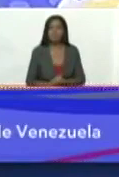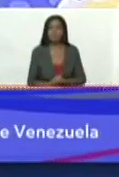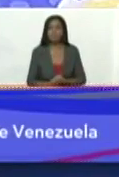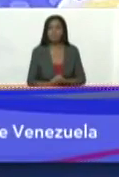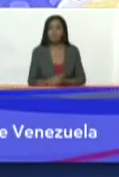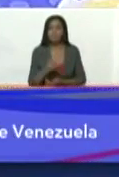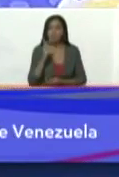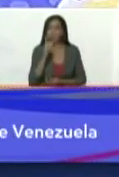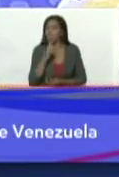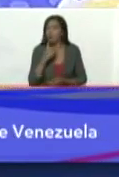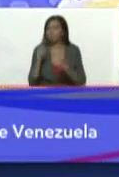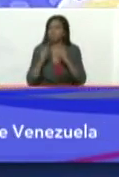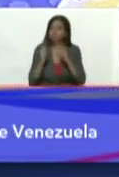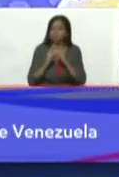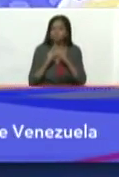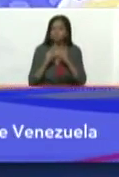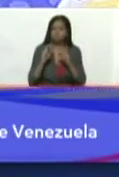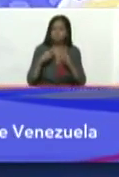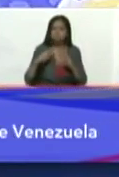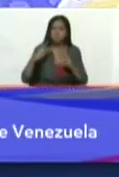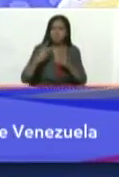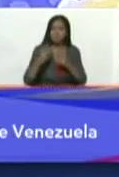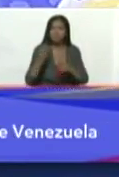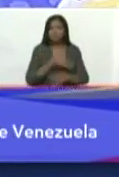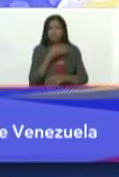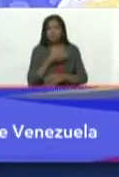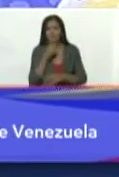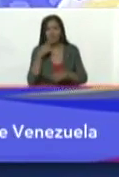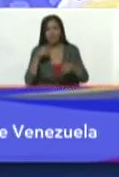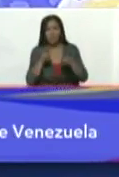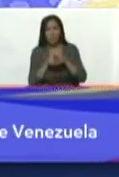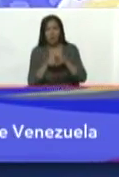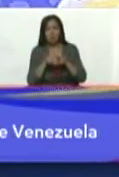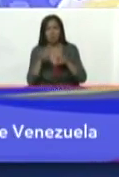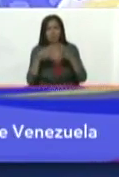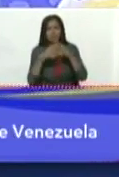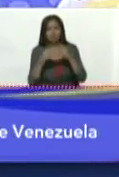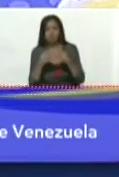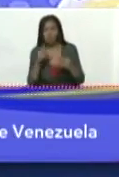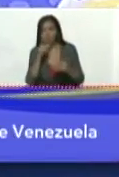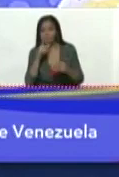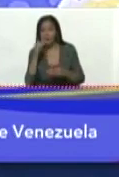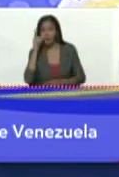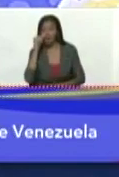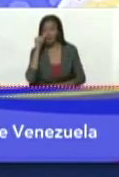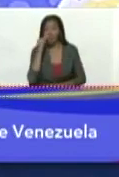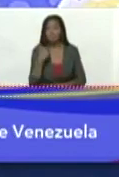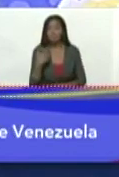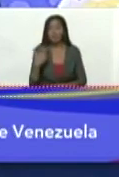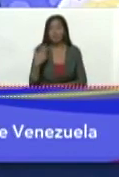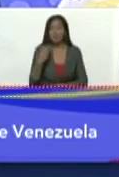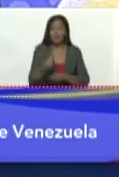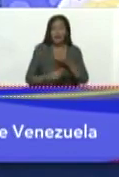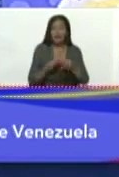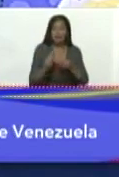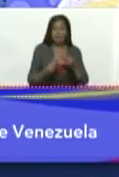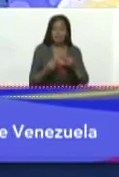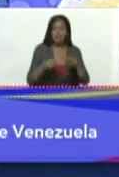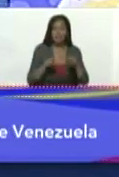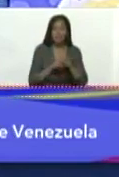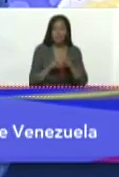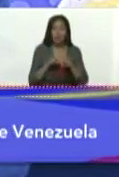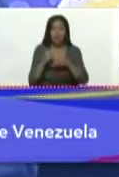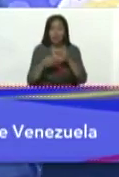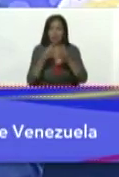de los principios sociales es la causa de todos los males que el hombre se hace y hace